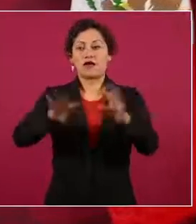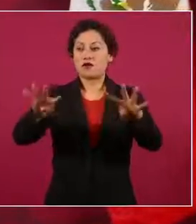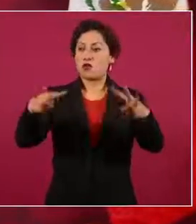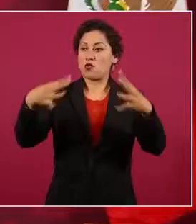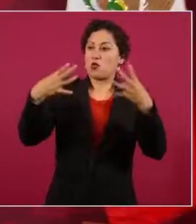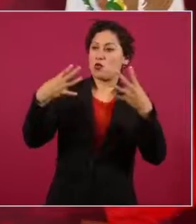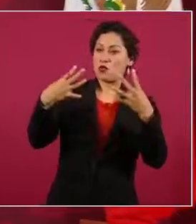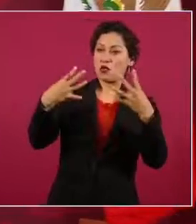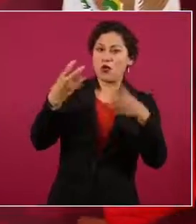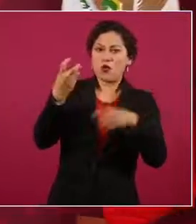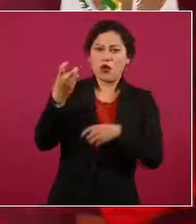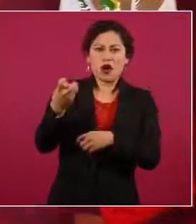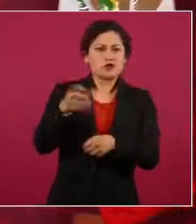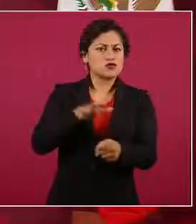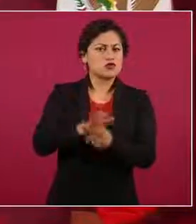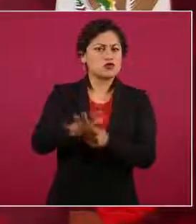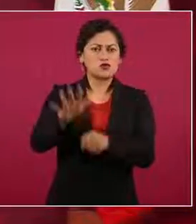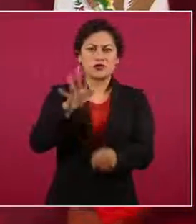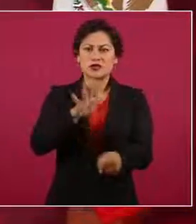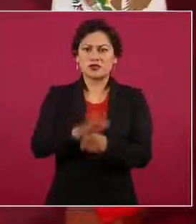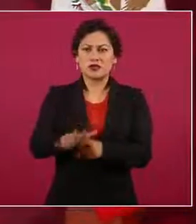recompensa.